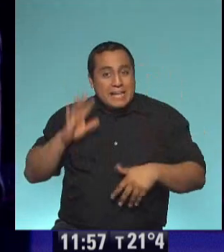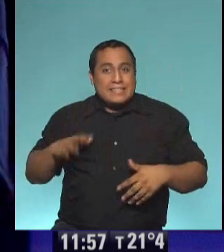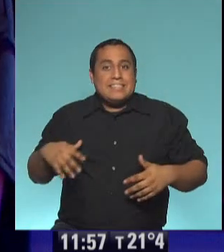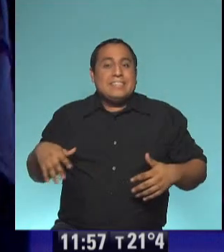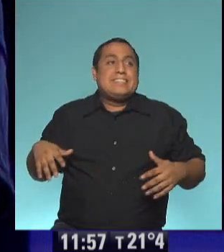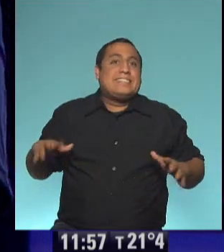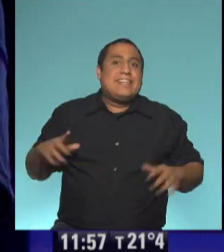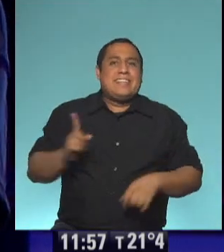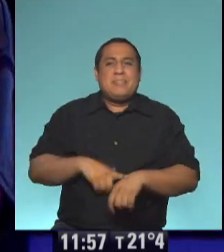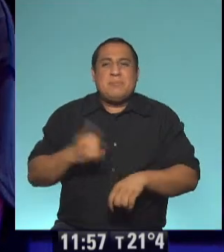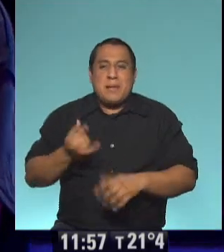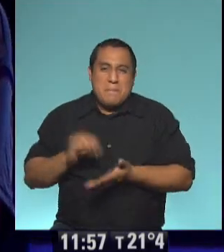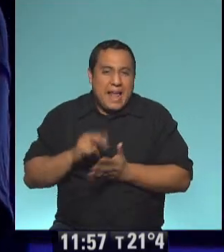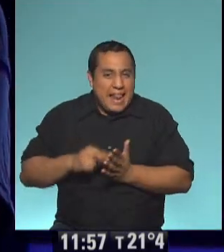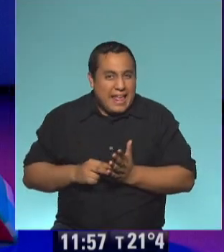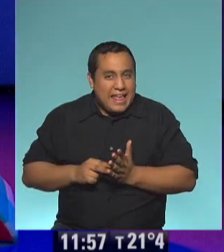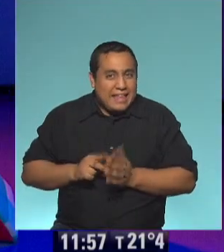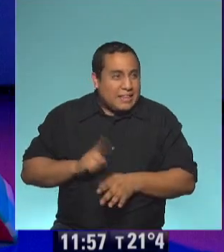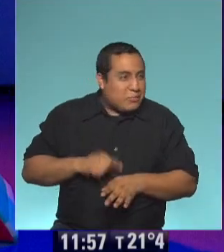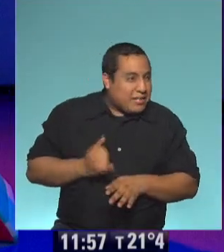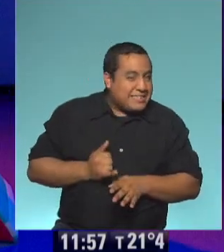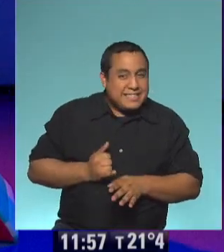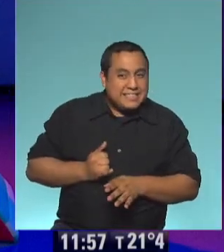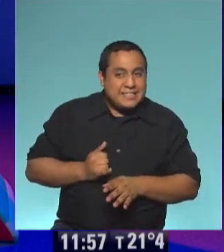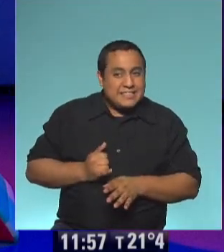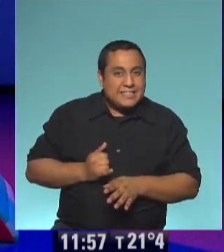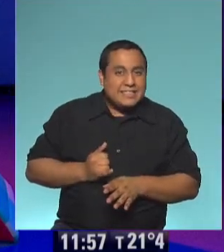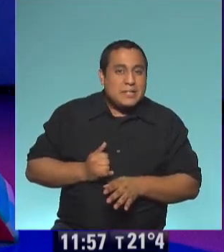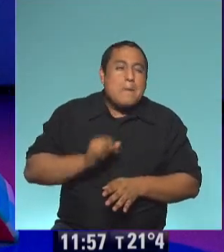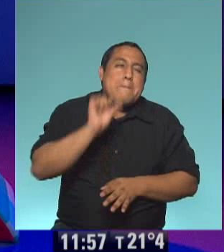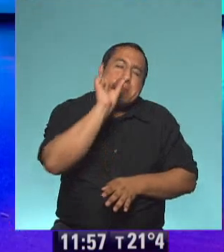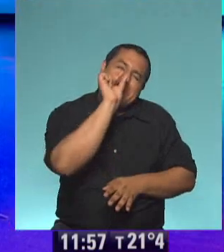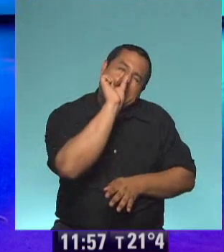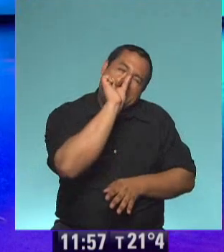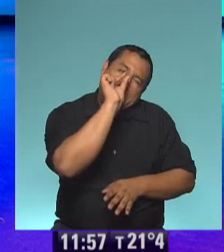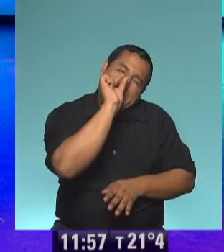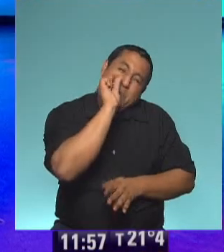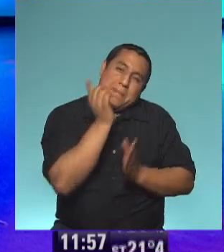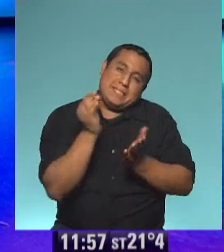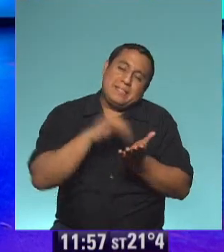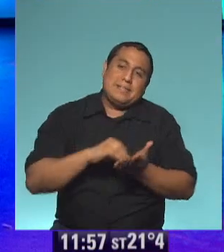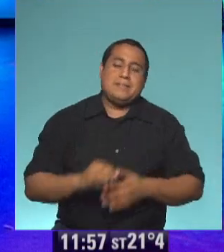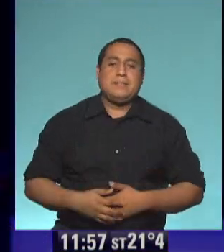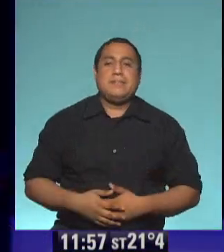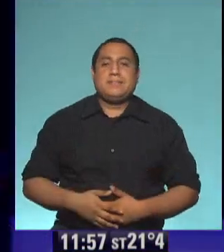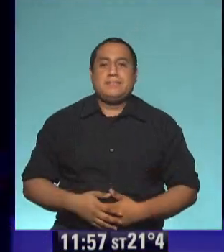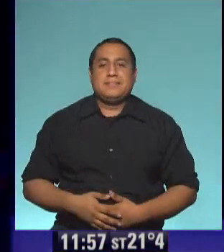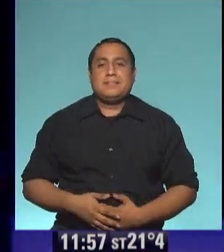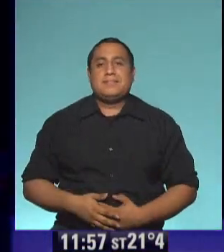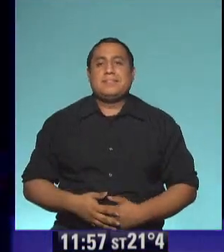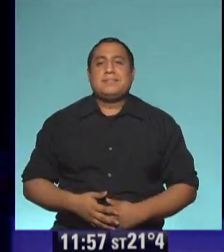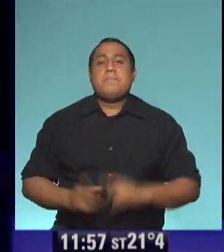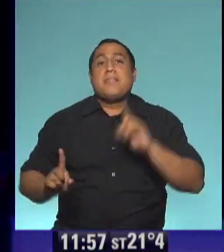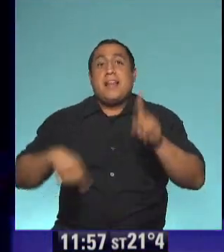sí, ¿tenemos tiempo para leer un poquito más? ¿Tenemos tiempo? O un poquitito. Una hojita más nos deja. Bueno. Al día